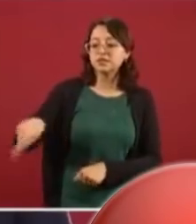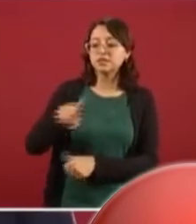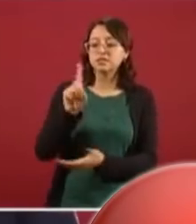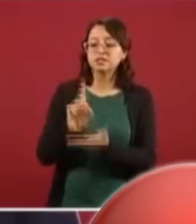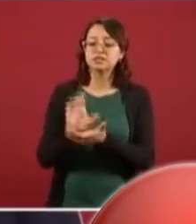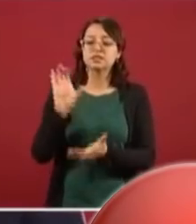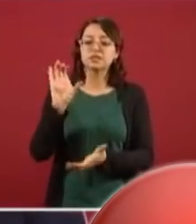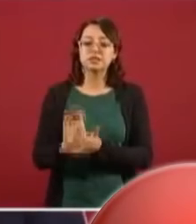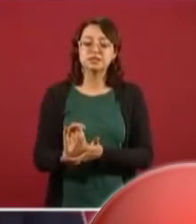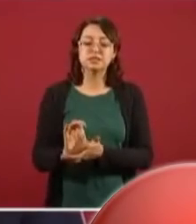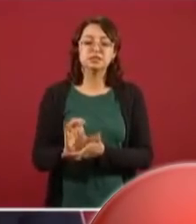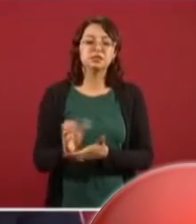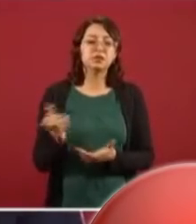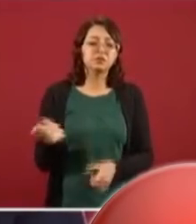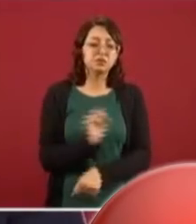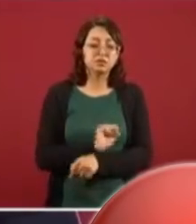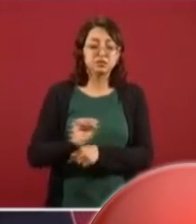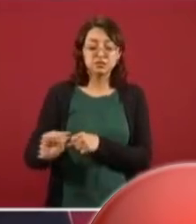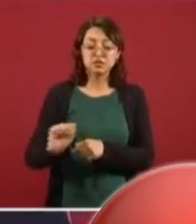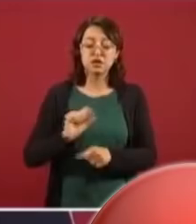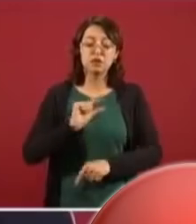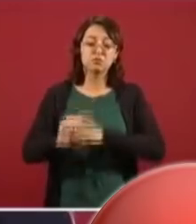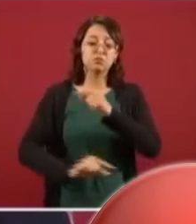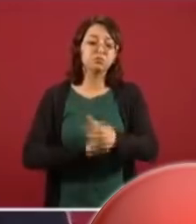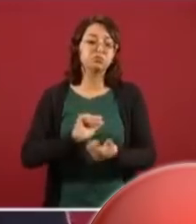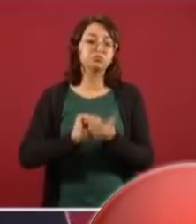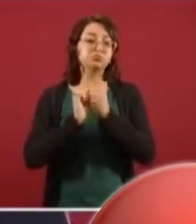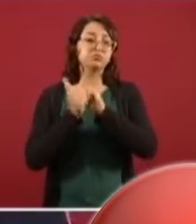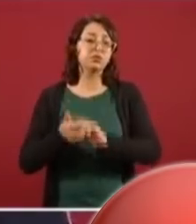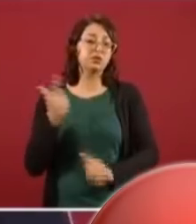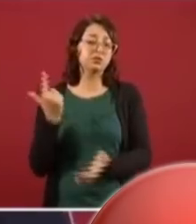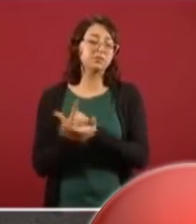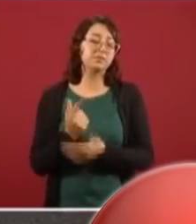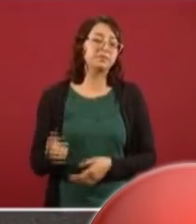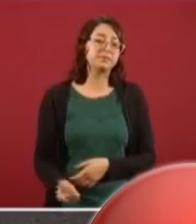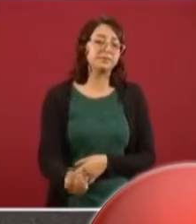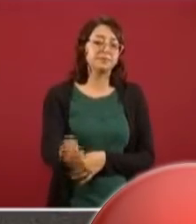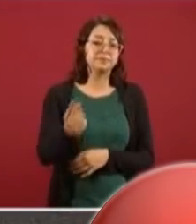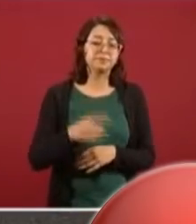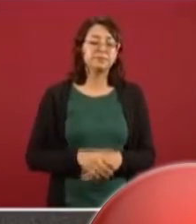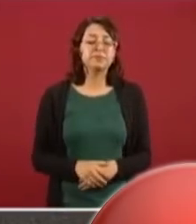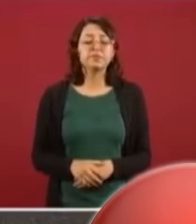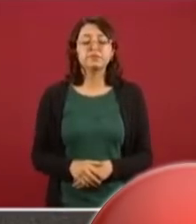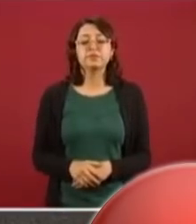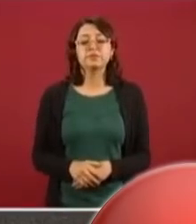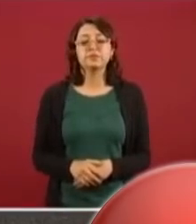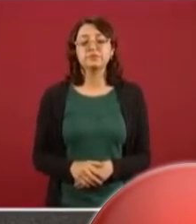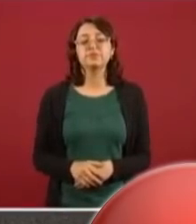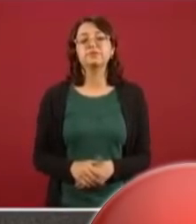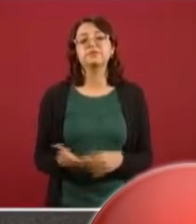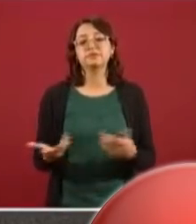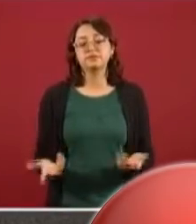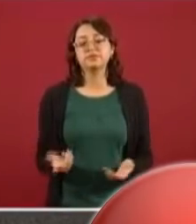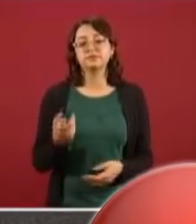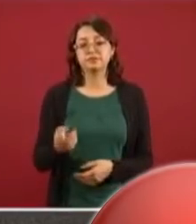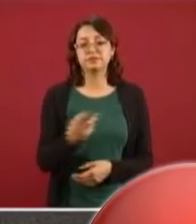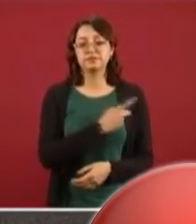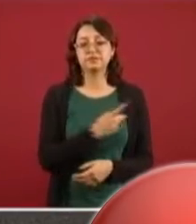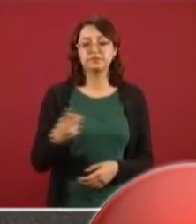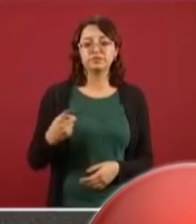vamos a decir, menores, se convierten en permanentes. Entonces, eso es algo que